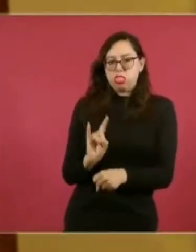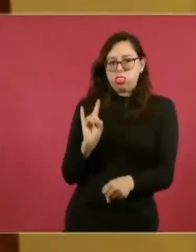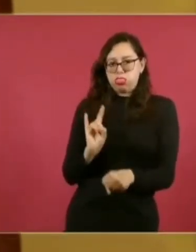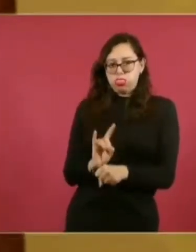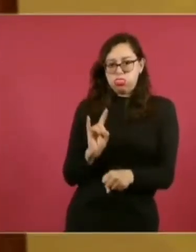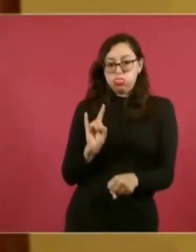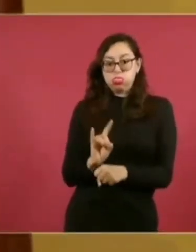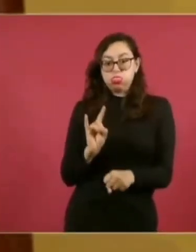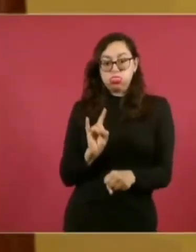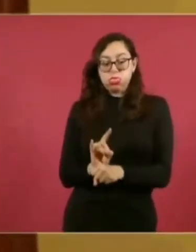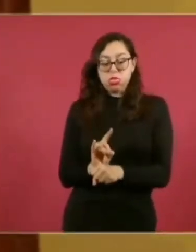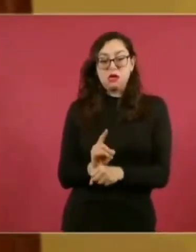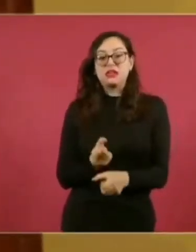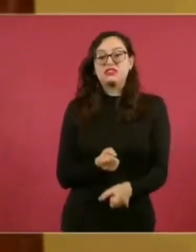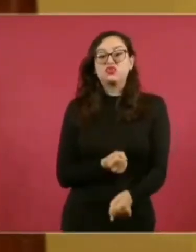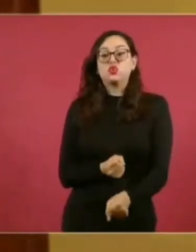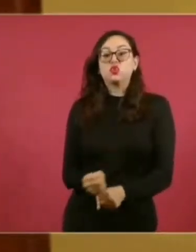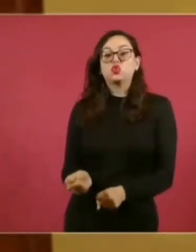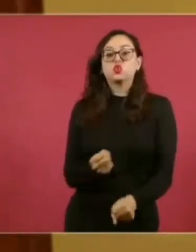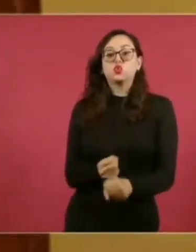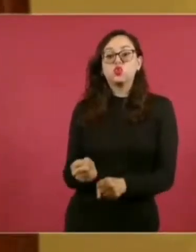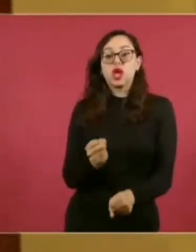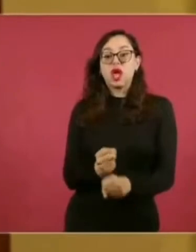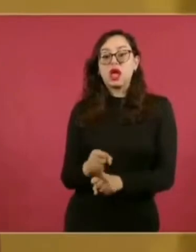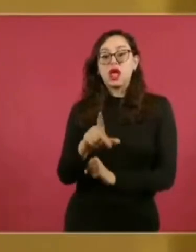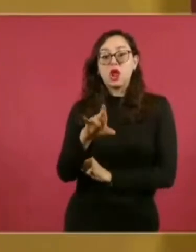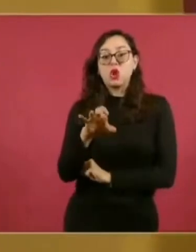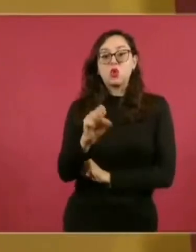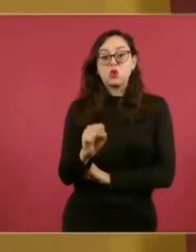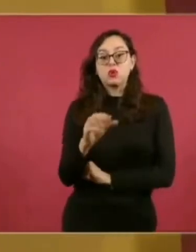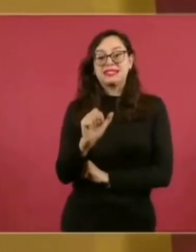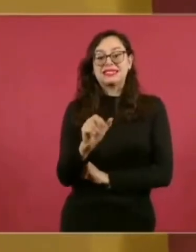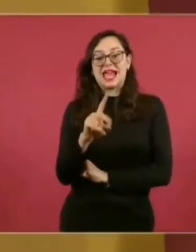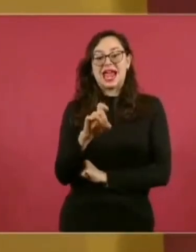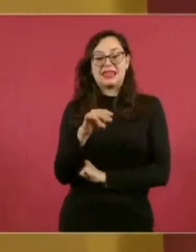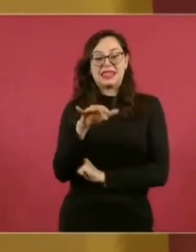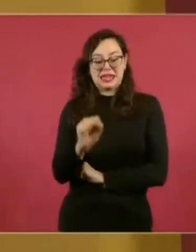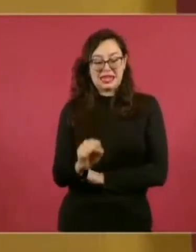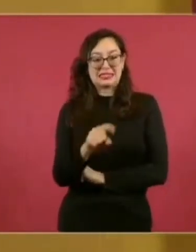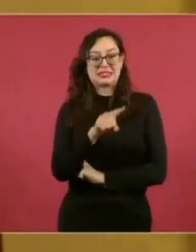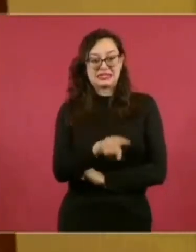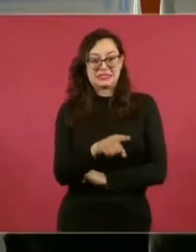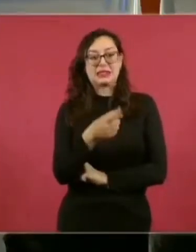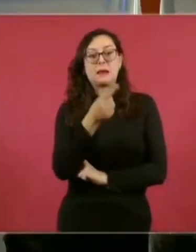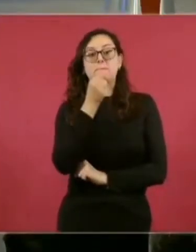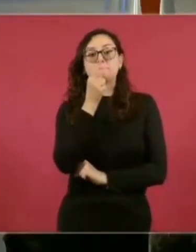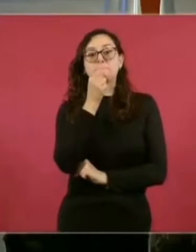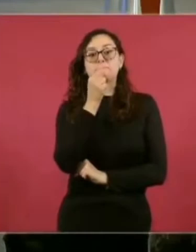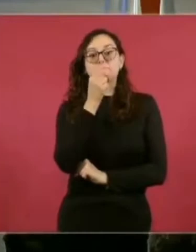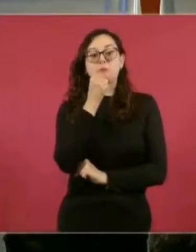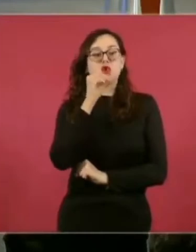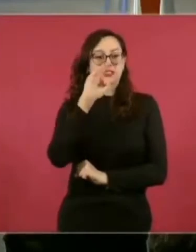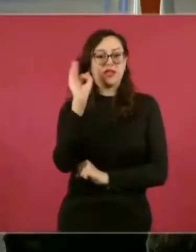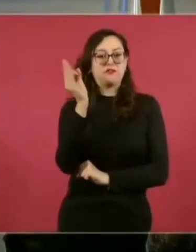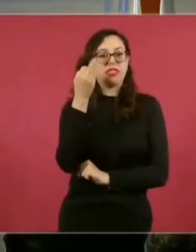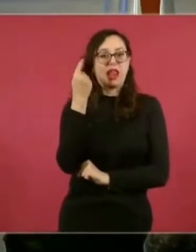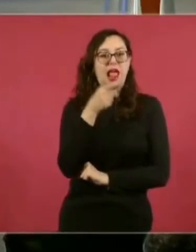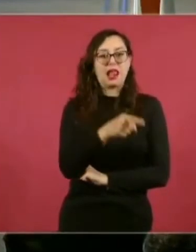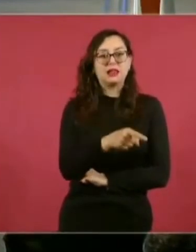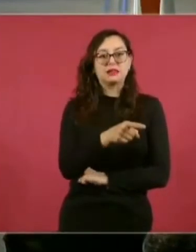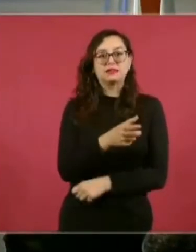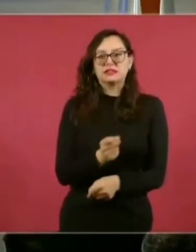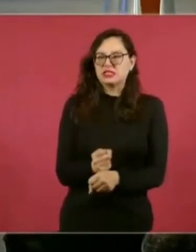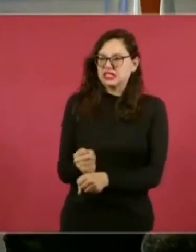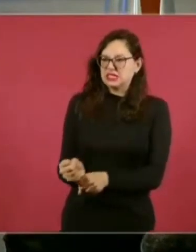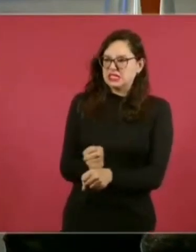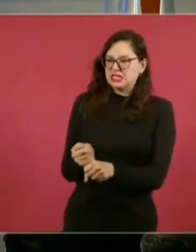Cárdenas Palomino, quien se desempeñaba como director de Seguridad Federal de la Policía Federal.